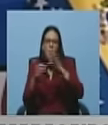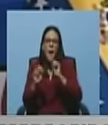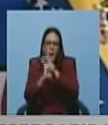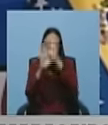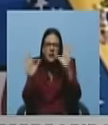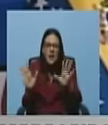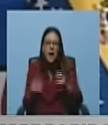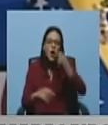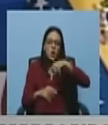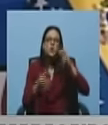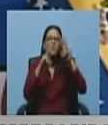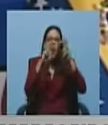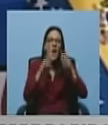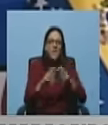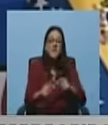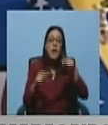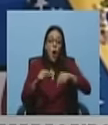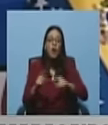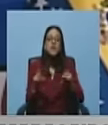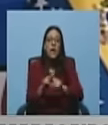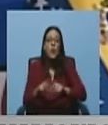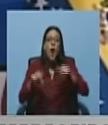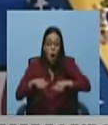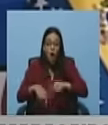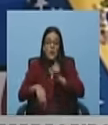Estas son investigaciones que están en pleno desarrollo.